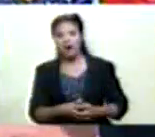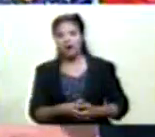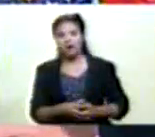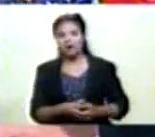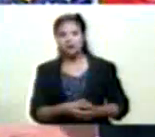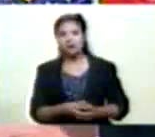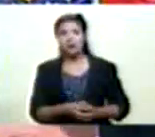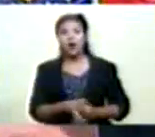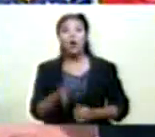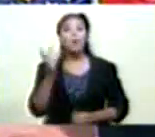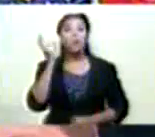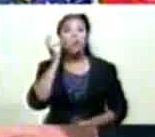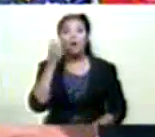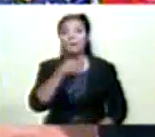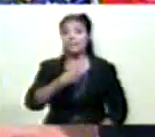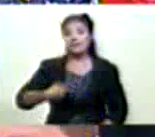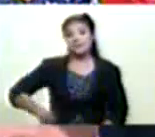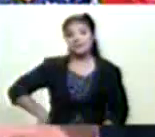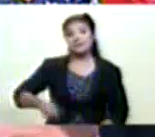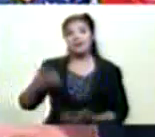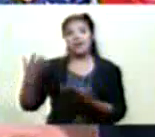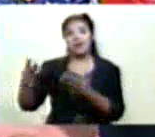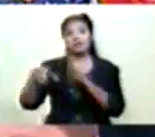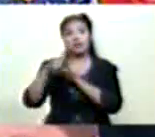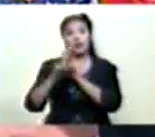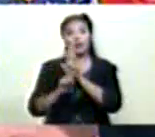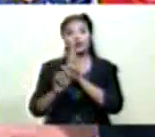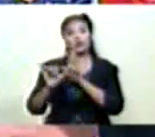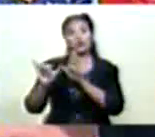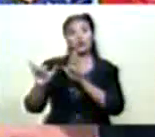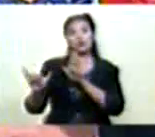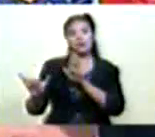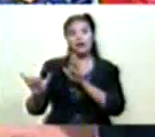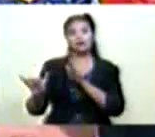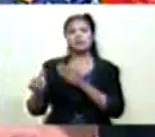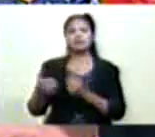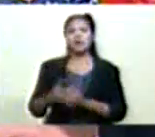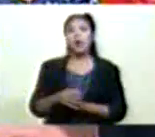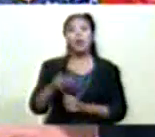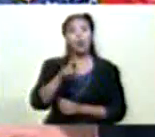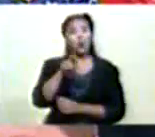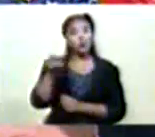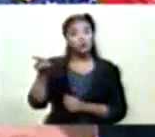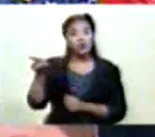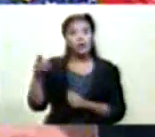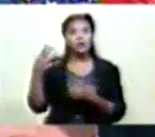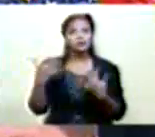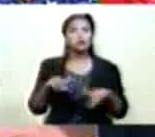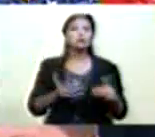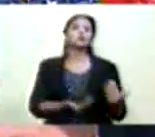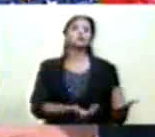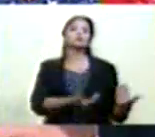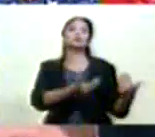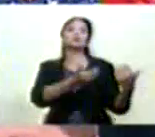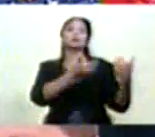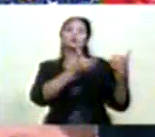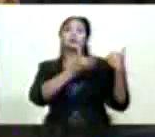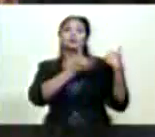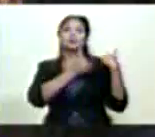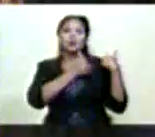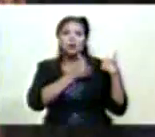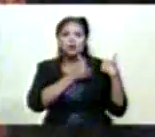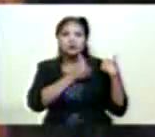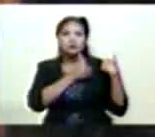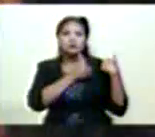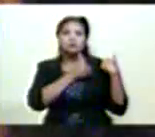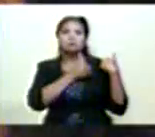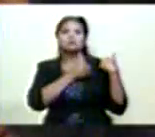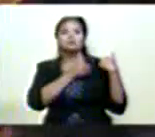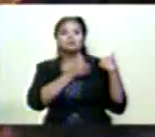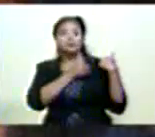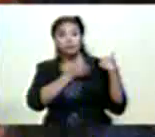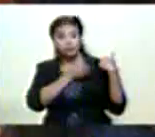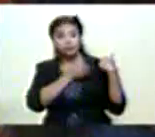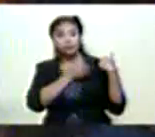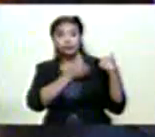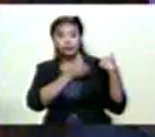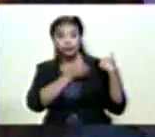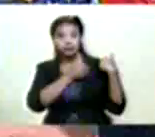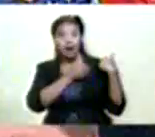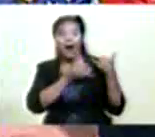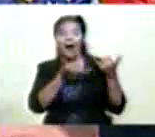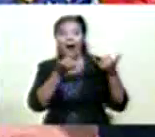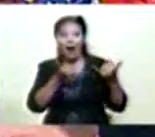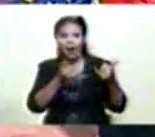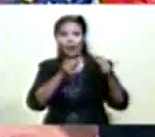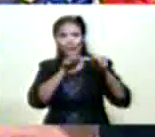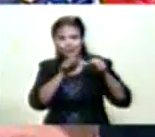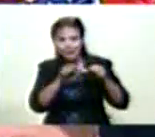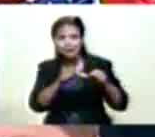Presidenta de la Constituyente, ustedes tienen una gran responsabilidad. Ahora hay que consolidar